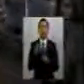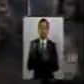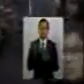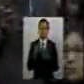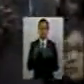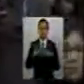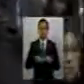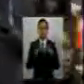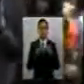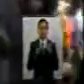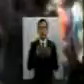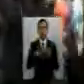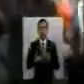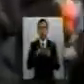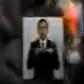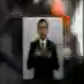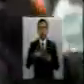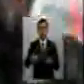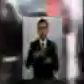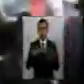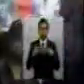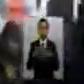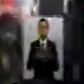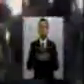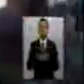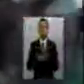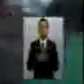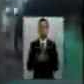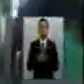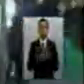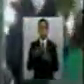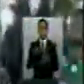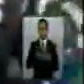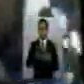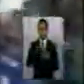llegado hasta la unidad educativa Aspiazu en la zona de Sopocachi y ha emitido su voto.